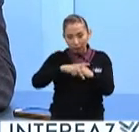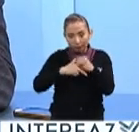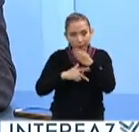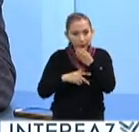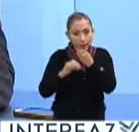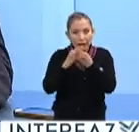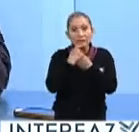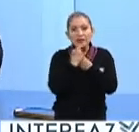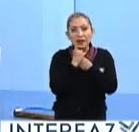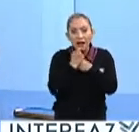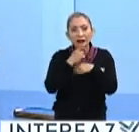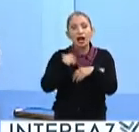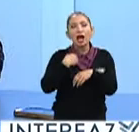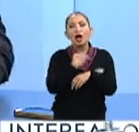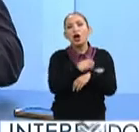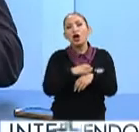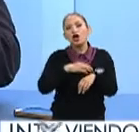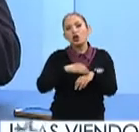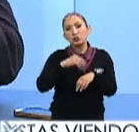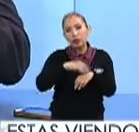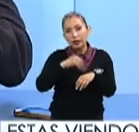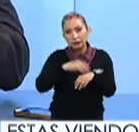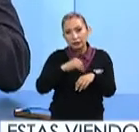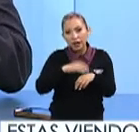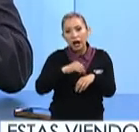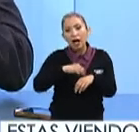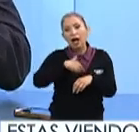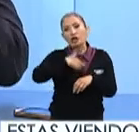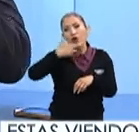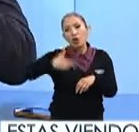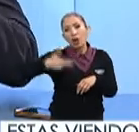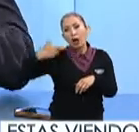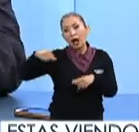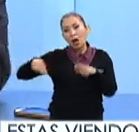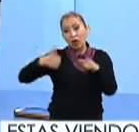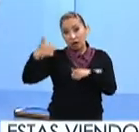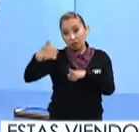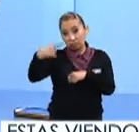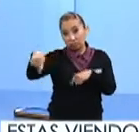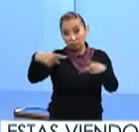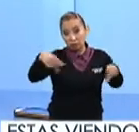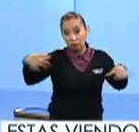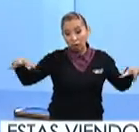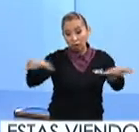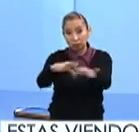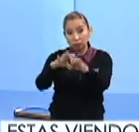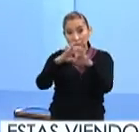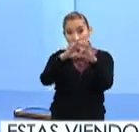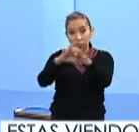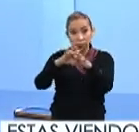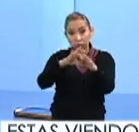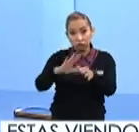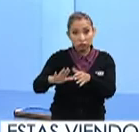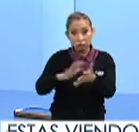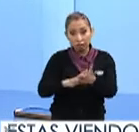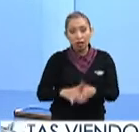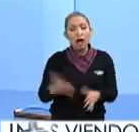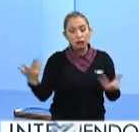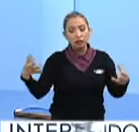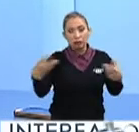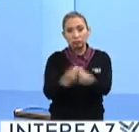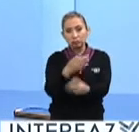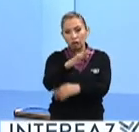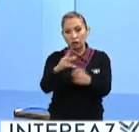puede ser Finlandia, Noruega, Suecia, pero ¿lo hacen en conjunto o cada quien trabaja su propio sistema penitenciario? Lo hacen